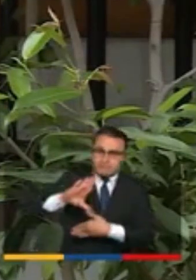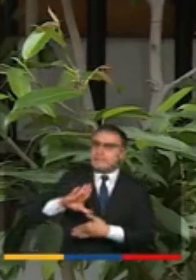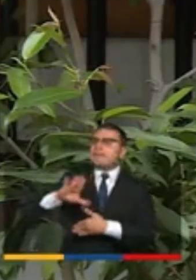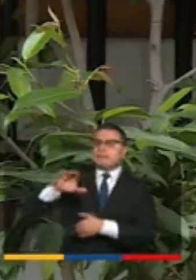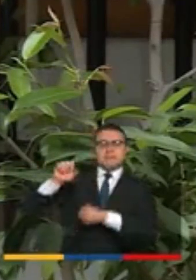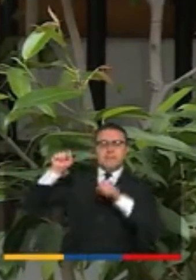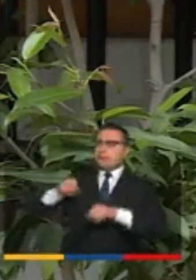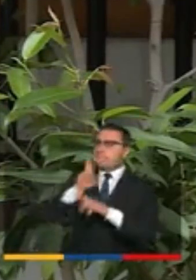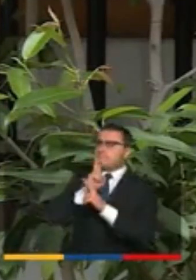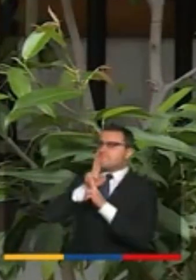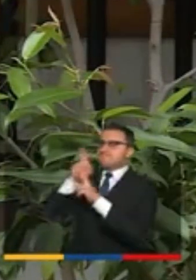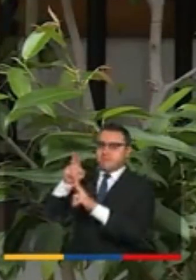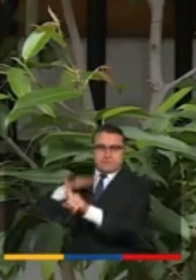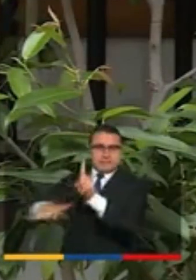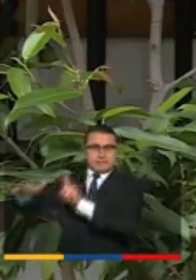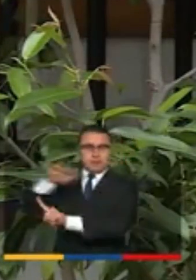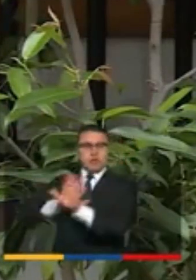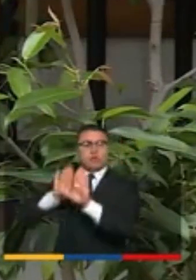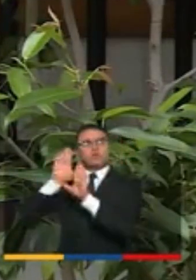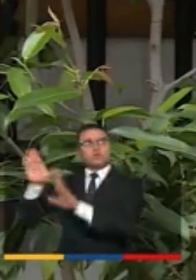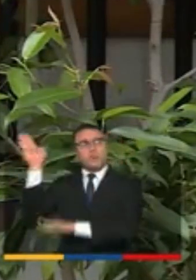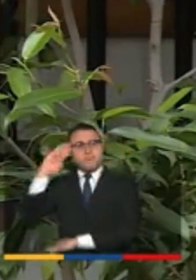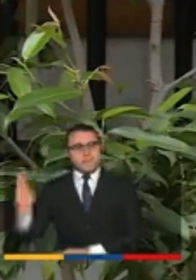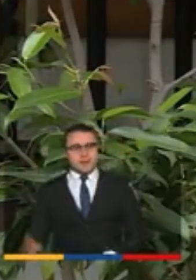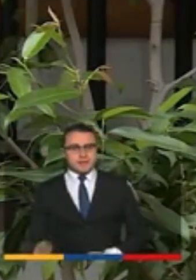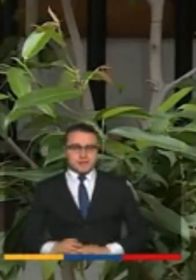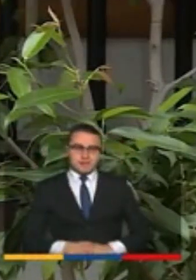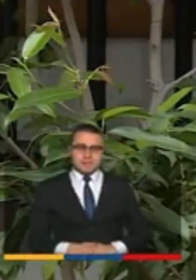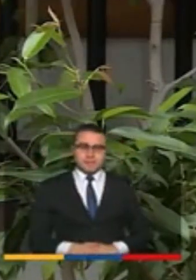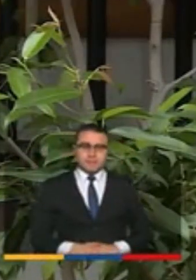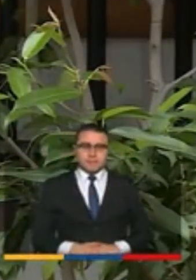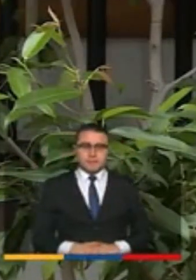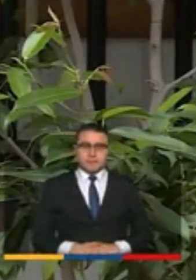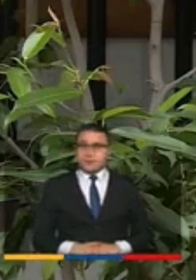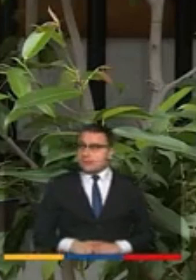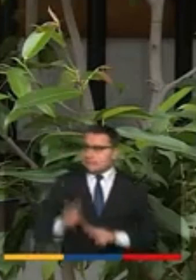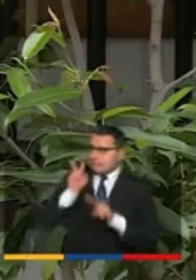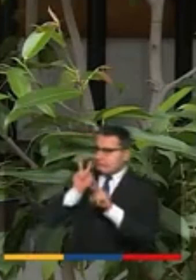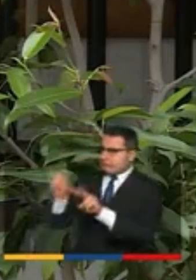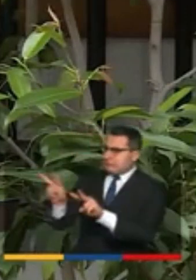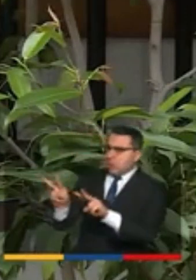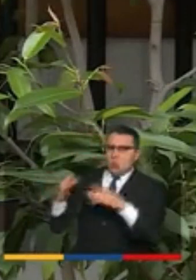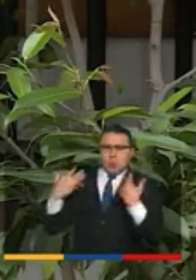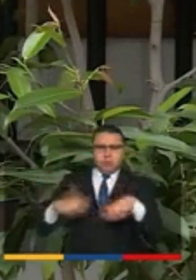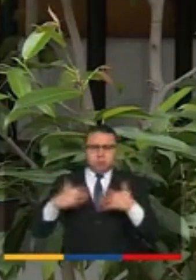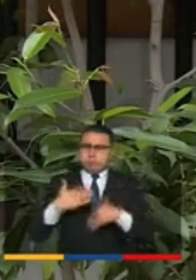El desafío cuando vemos este tipo de hechos no es menor,